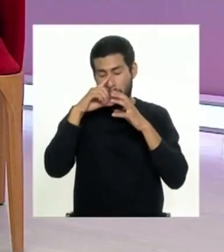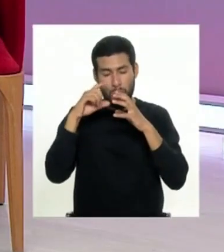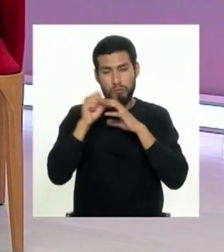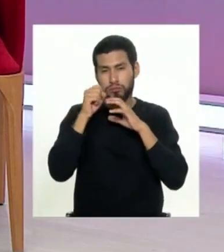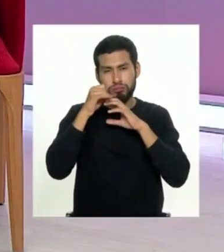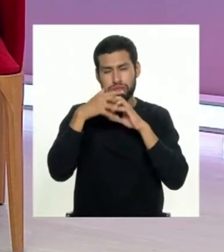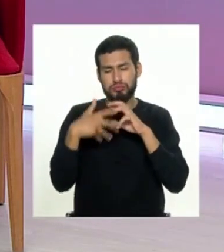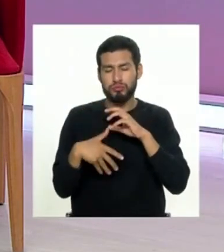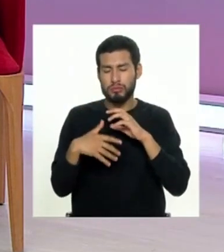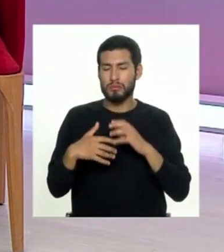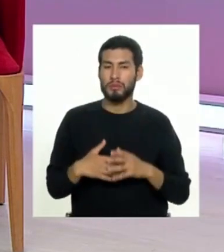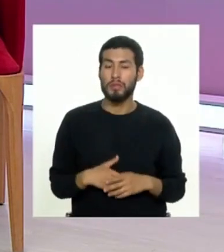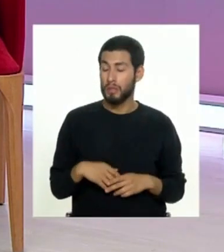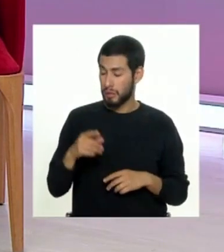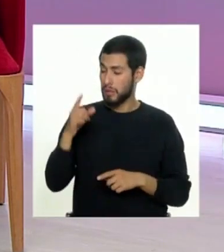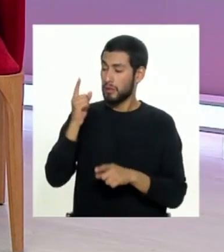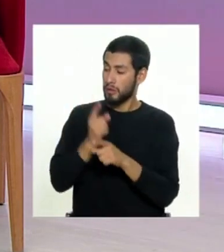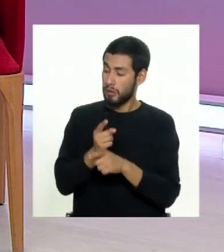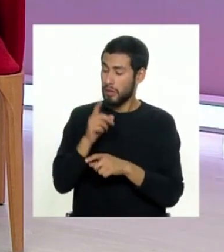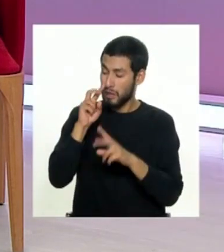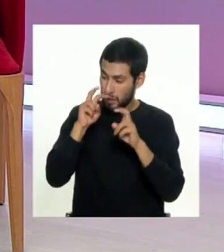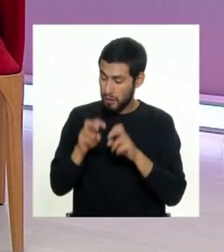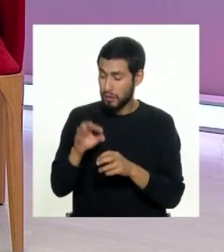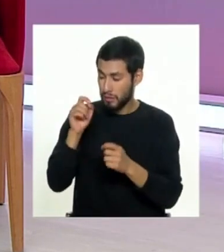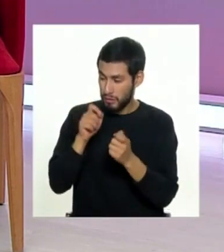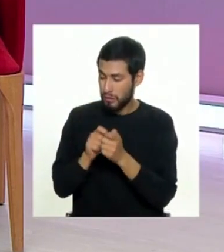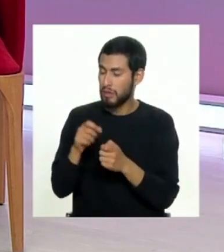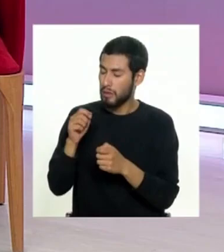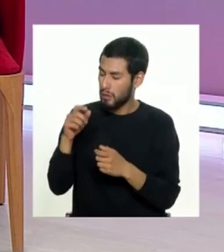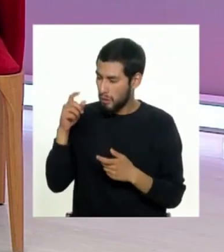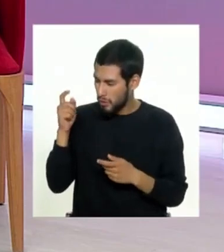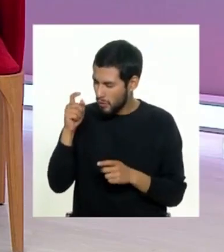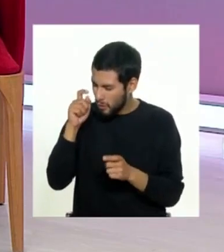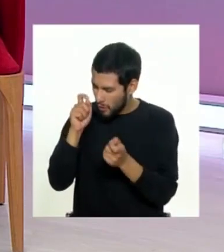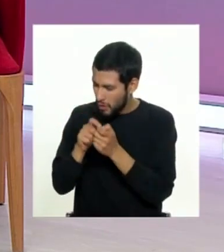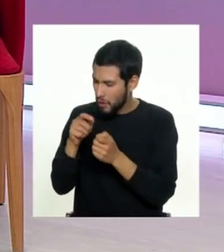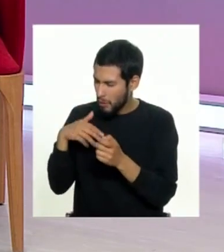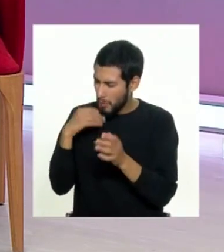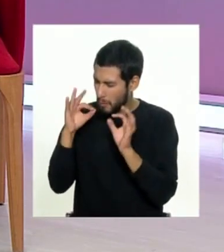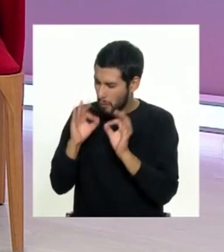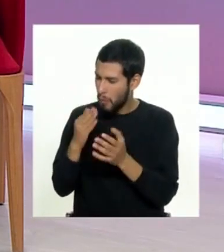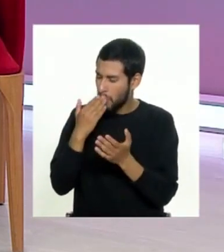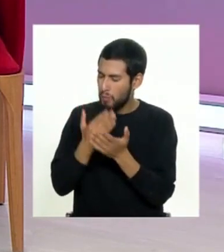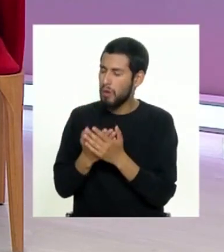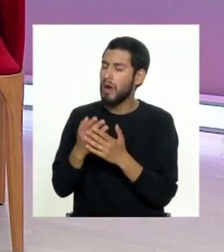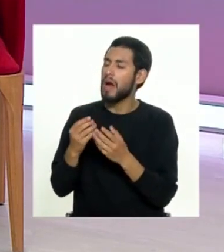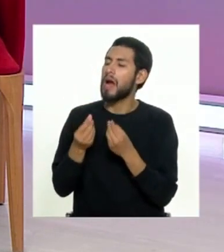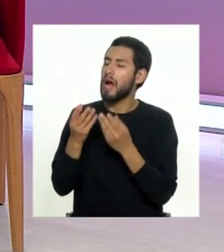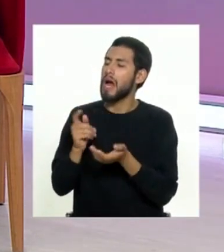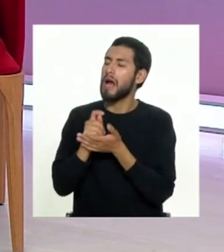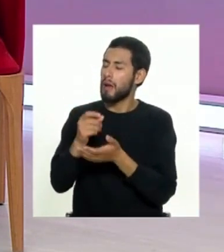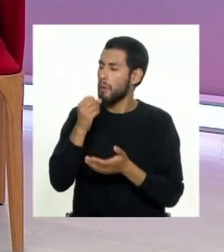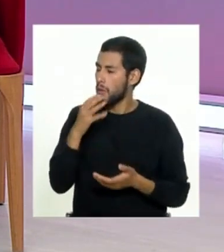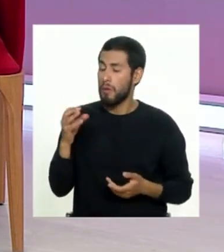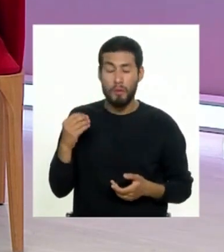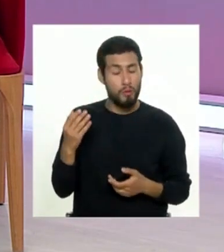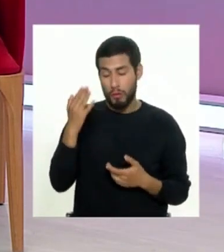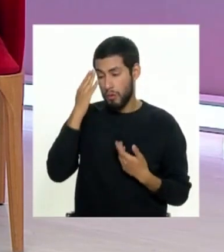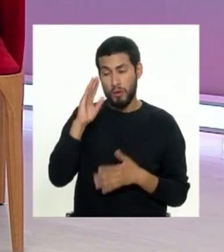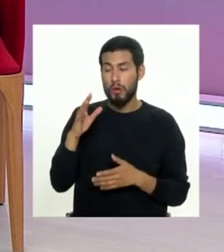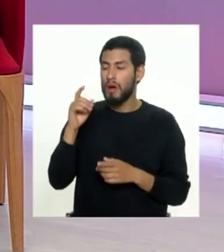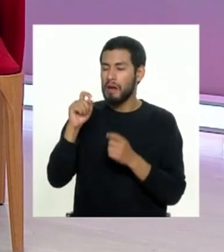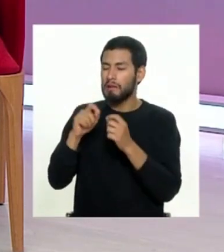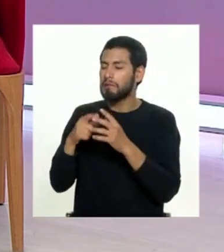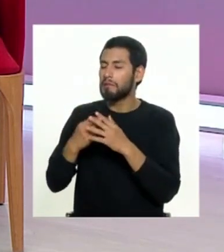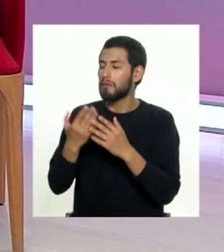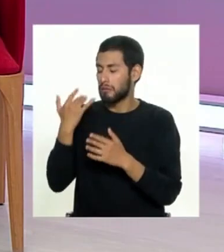una correcta historia clínica, sí, con el diagnóstico correcto para tener un tratamiento adecuado, porque no sabemos cuál es el origen